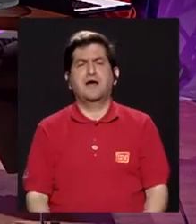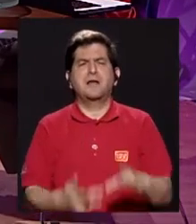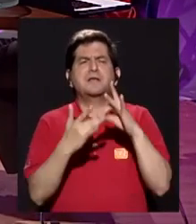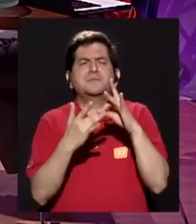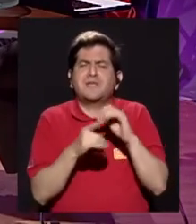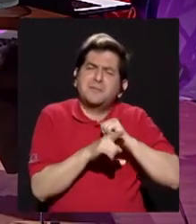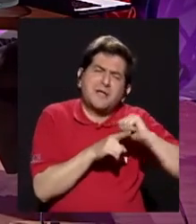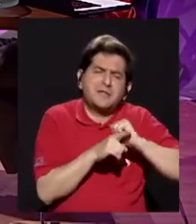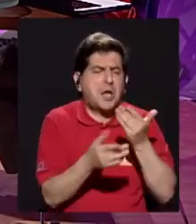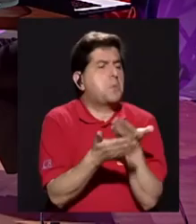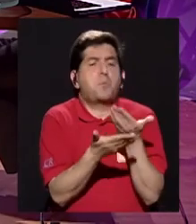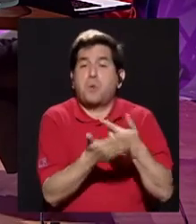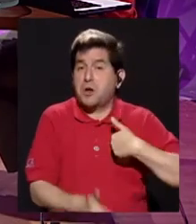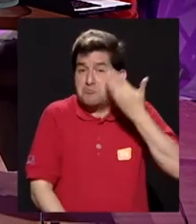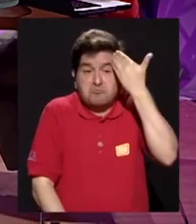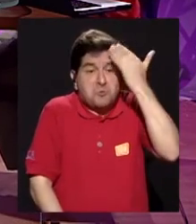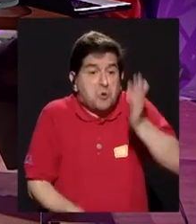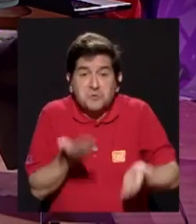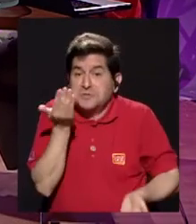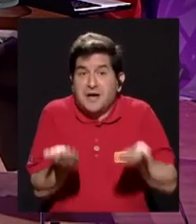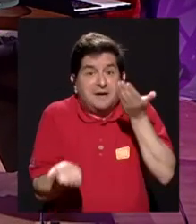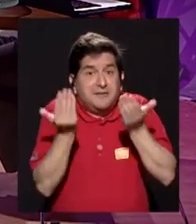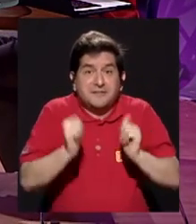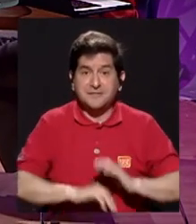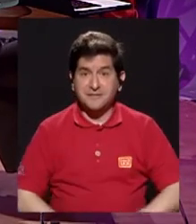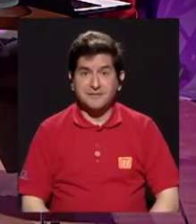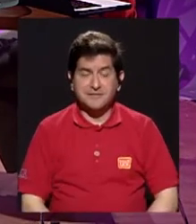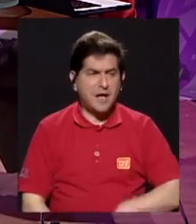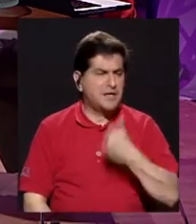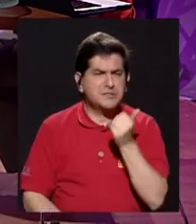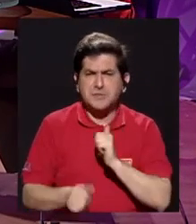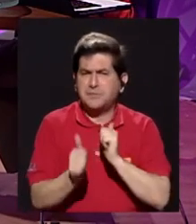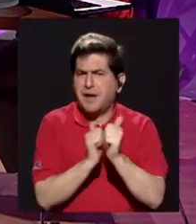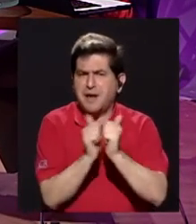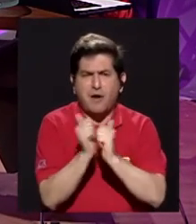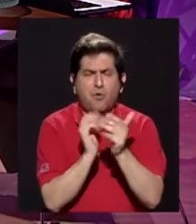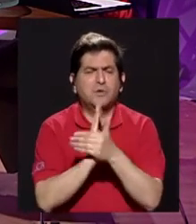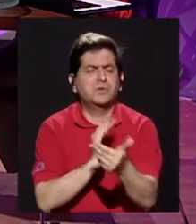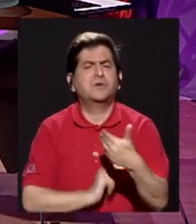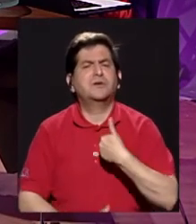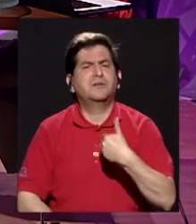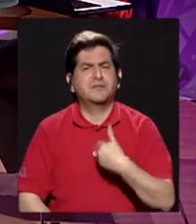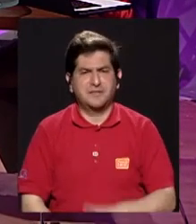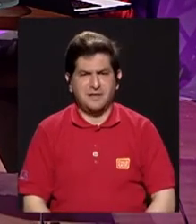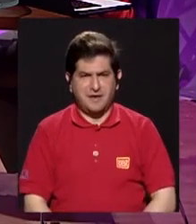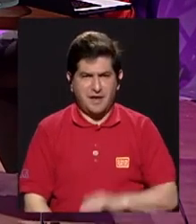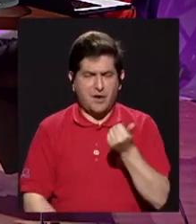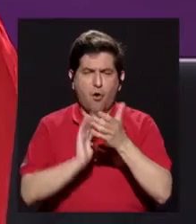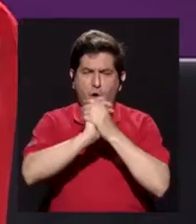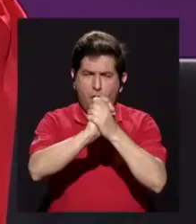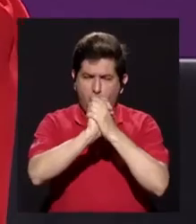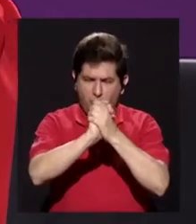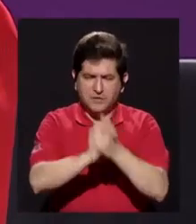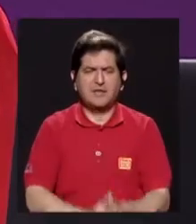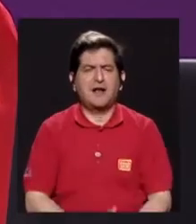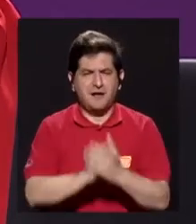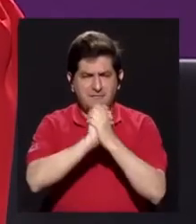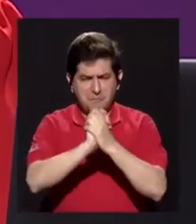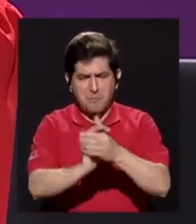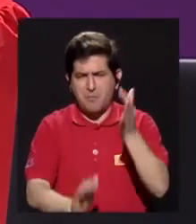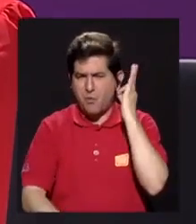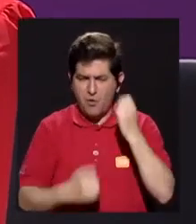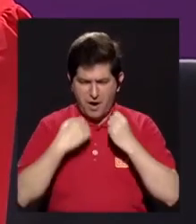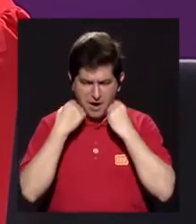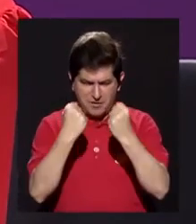por practicar, por probar, uno no sabe de repente en qué otro deporte tiene habilidad, ¿verdad? Aquí hay otra felicitación, dice, felicidades a esas